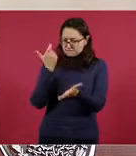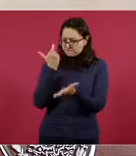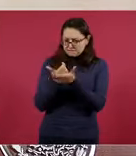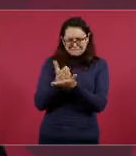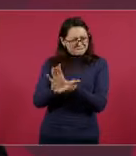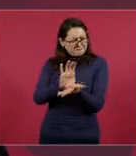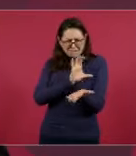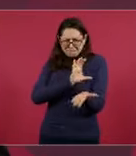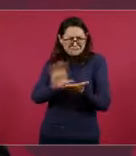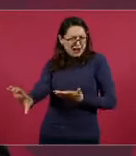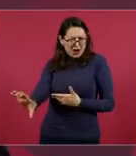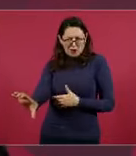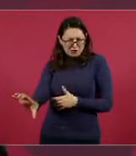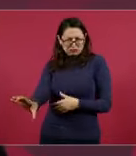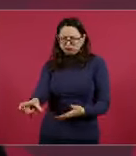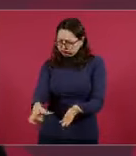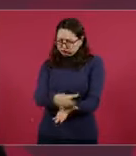comprarles